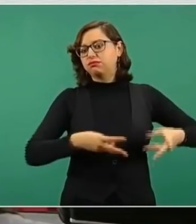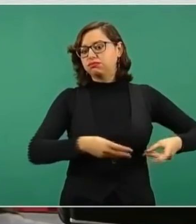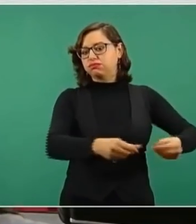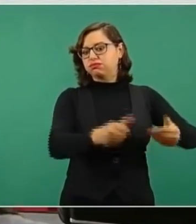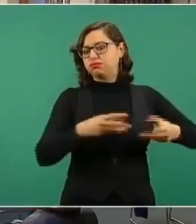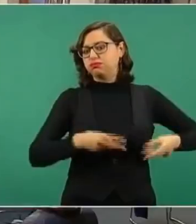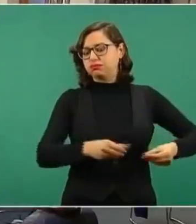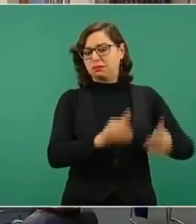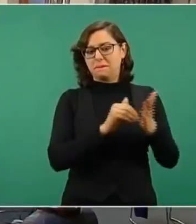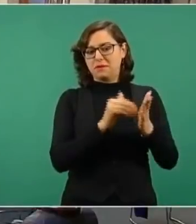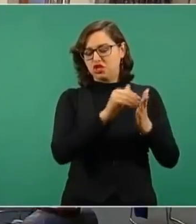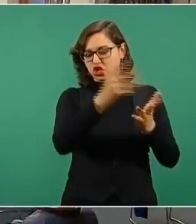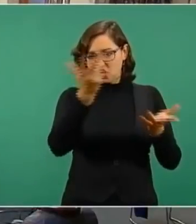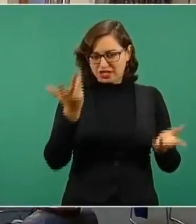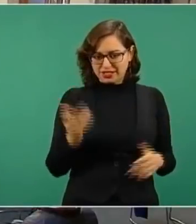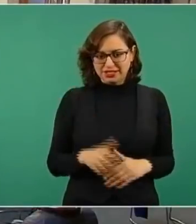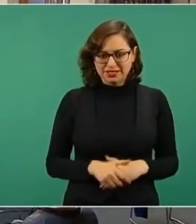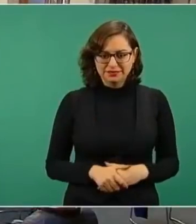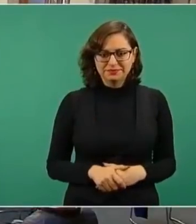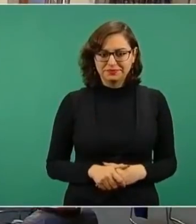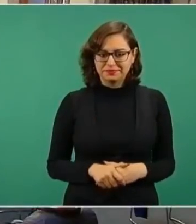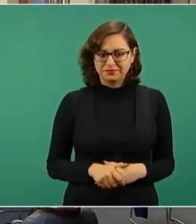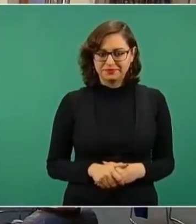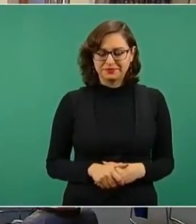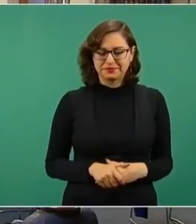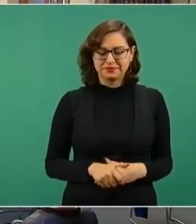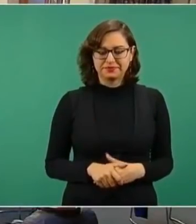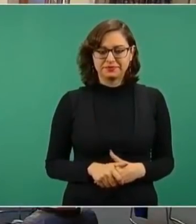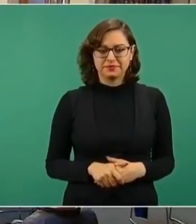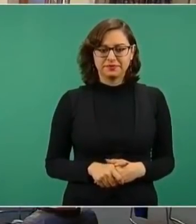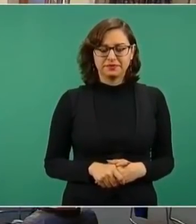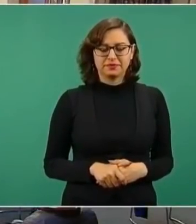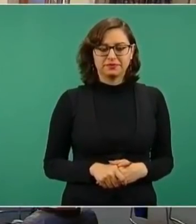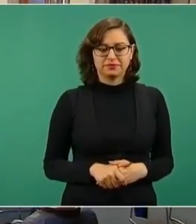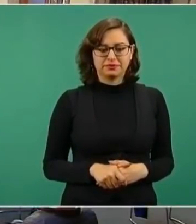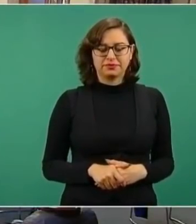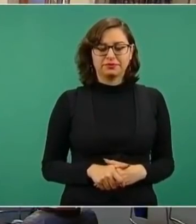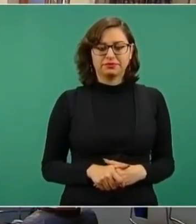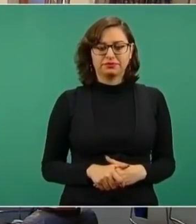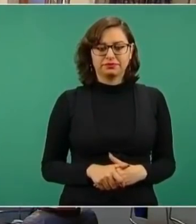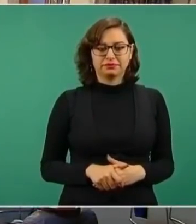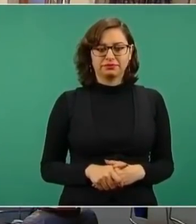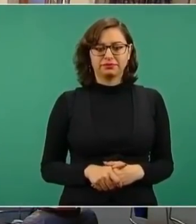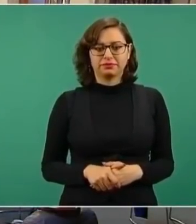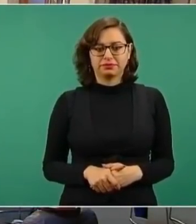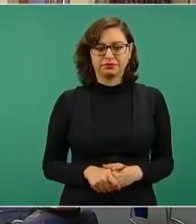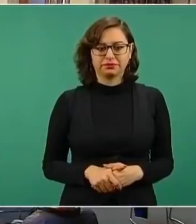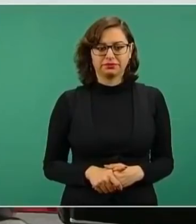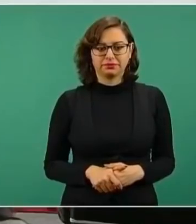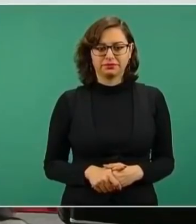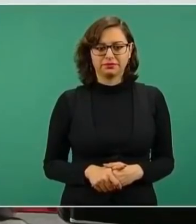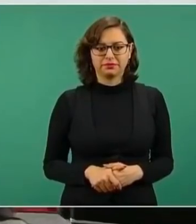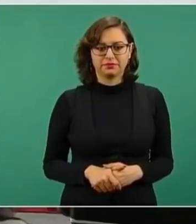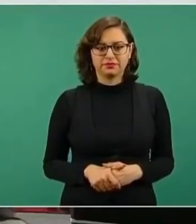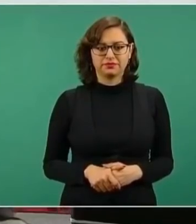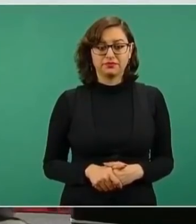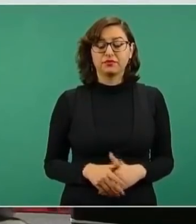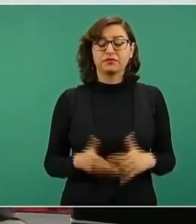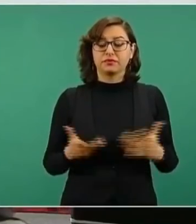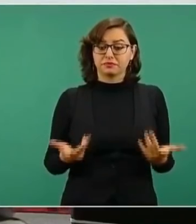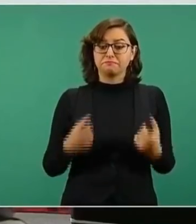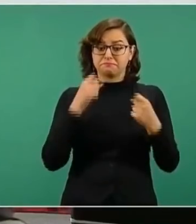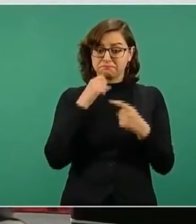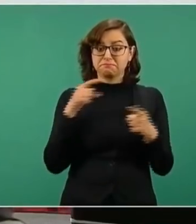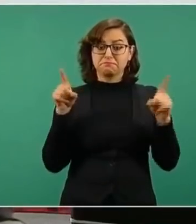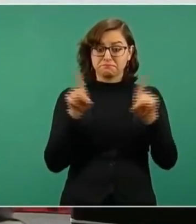a la siguiente, por favor. Por ahí hubo, después de dar a conocer algunos de